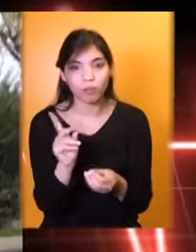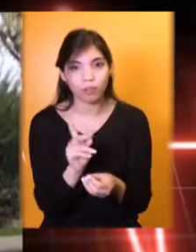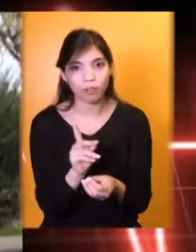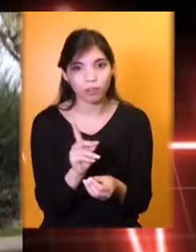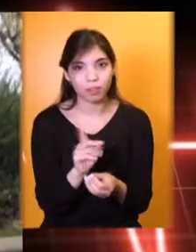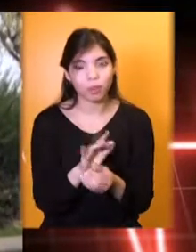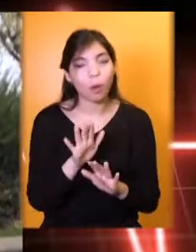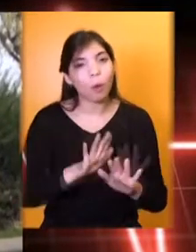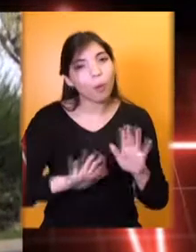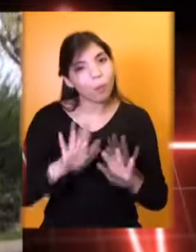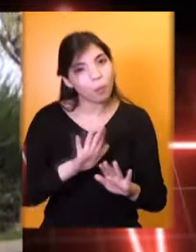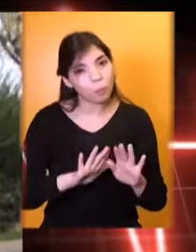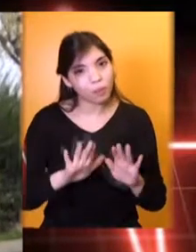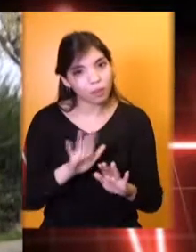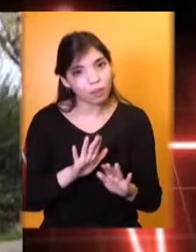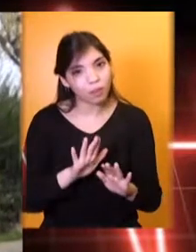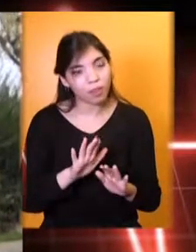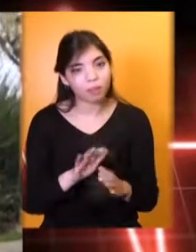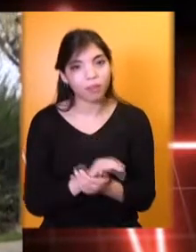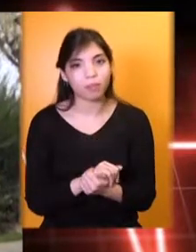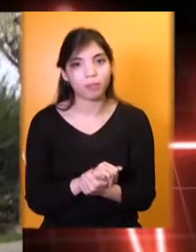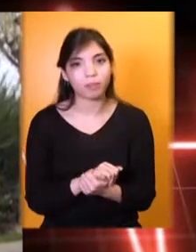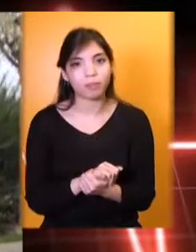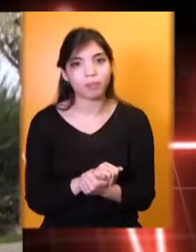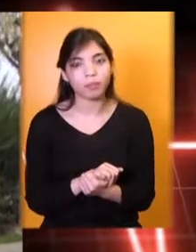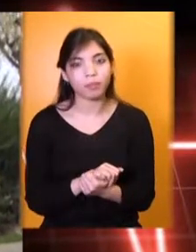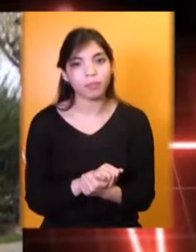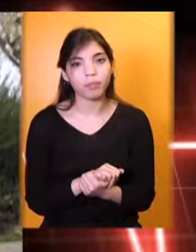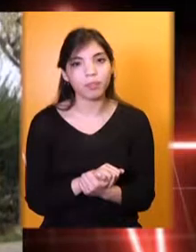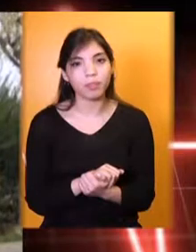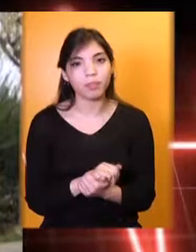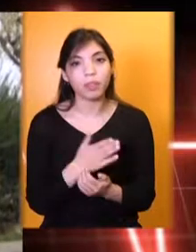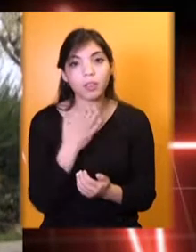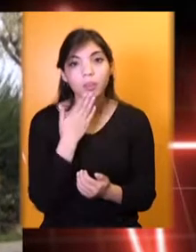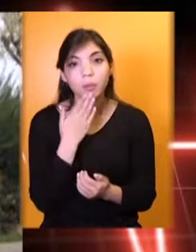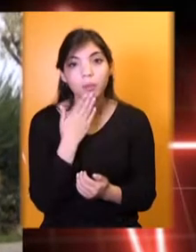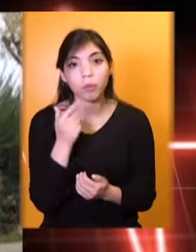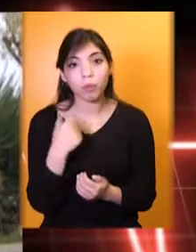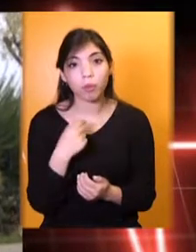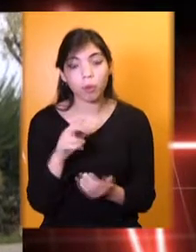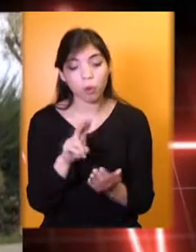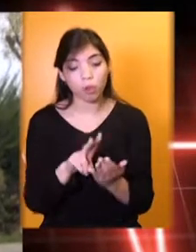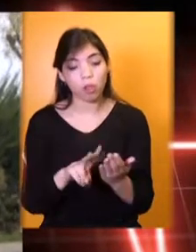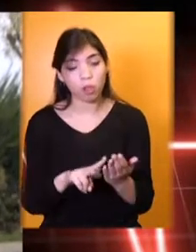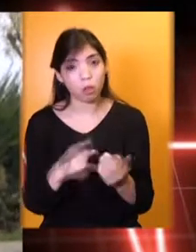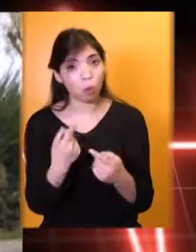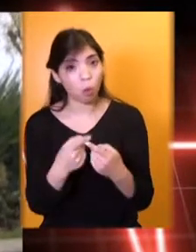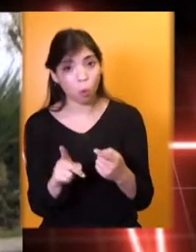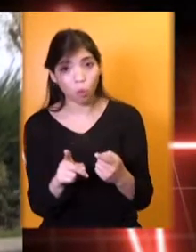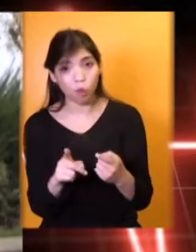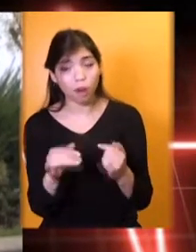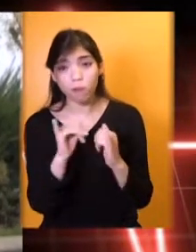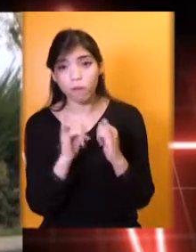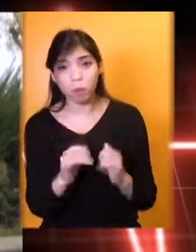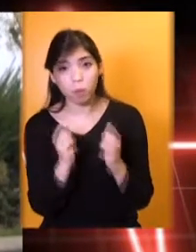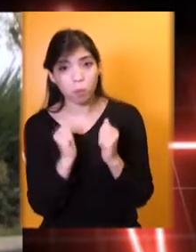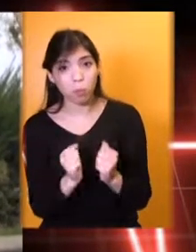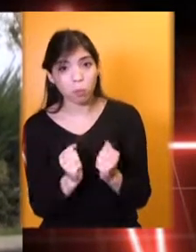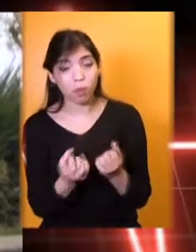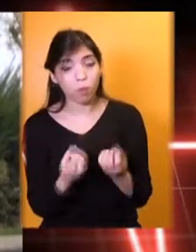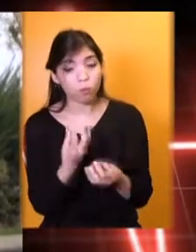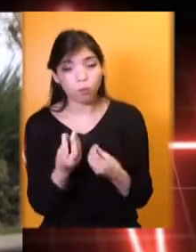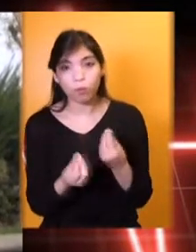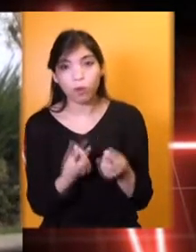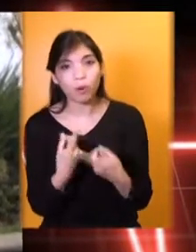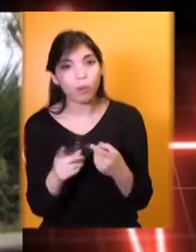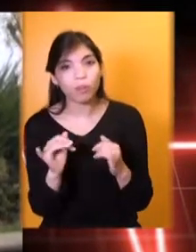tipo de cómo se quema el combustible en la estufa, y también a quienes que puedan utilizar otra medio de calefacción dentro